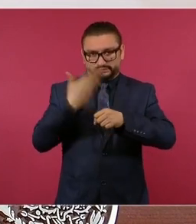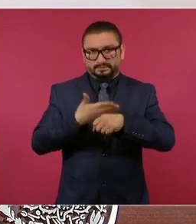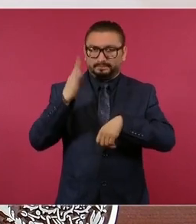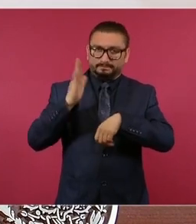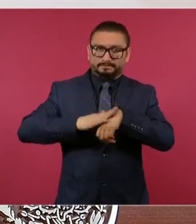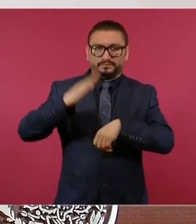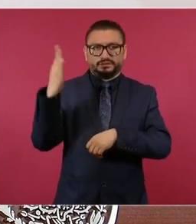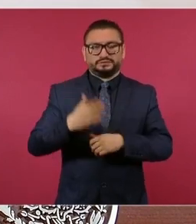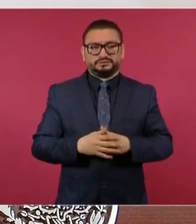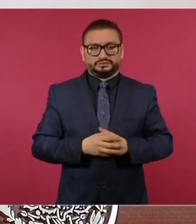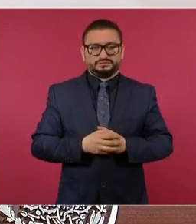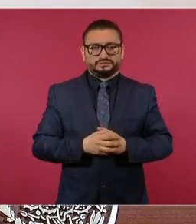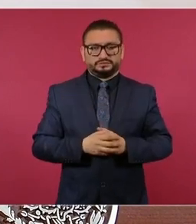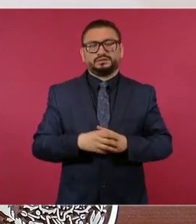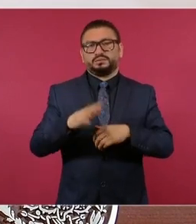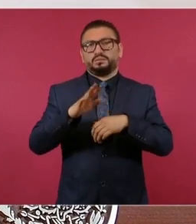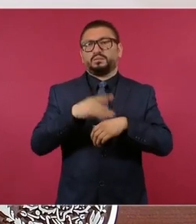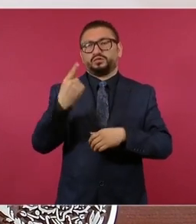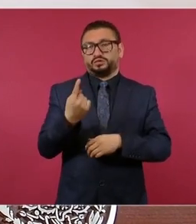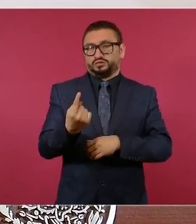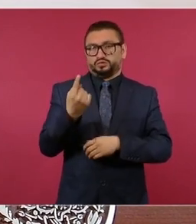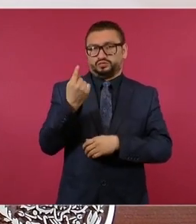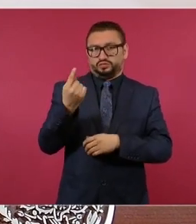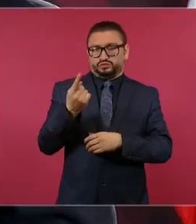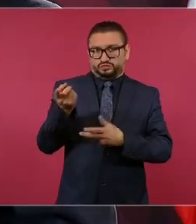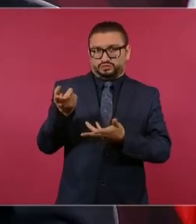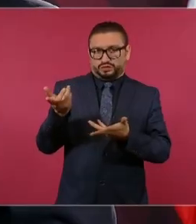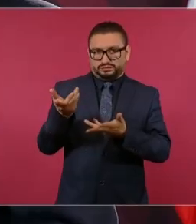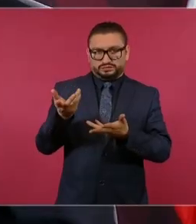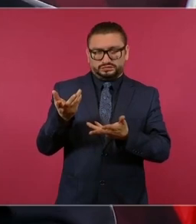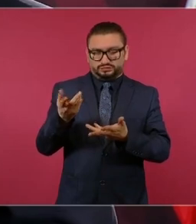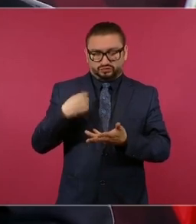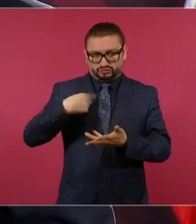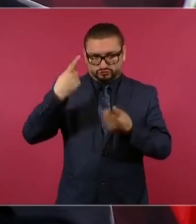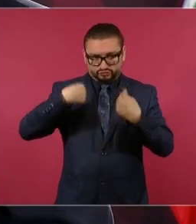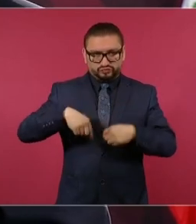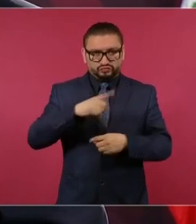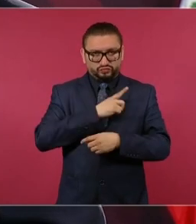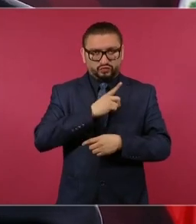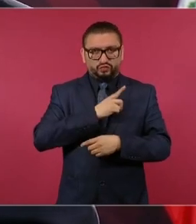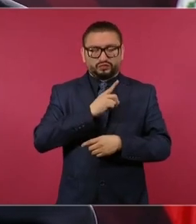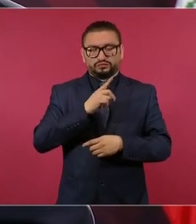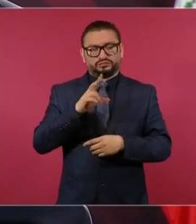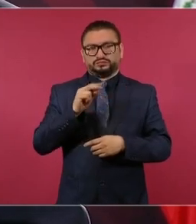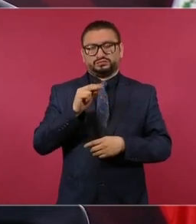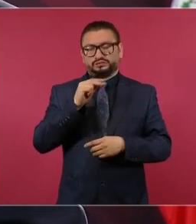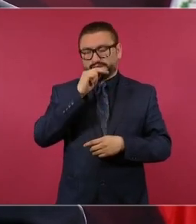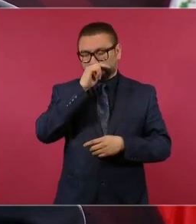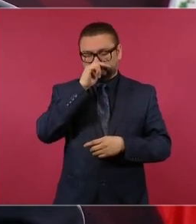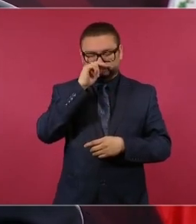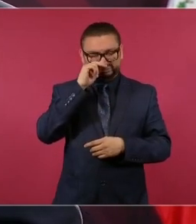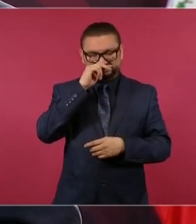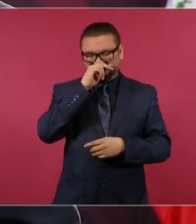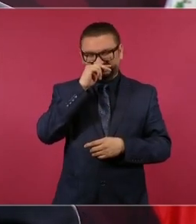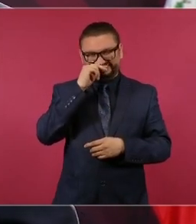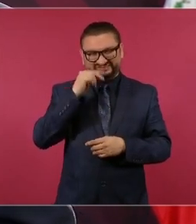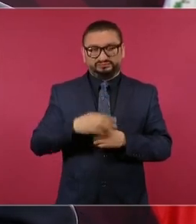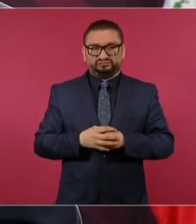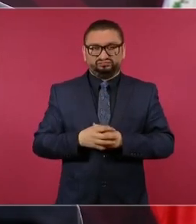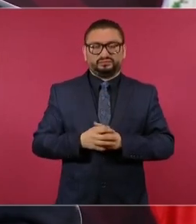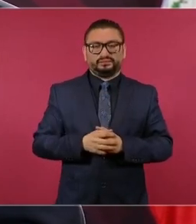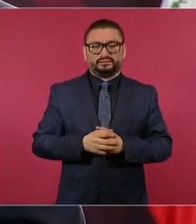responsabilidad, porque no es uno, no se atañe, digo, no se, sí,